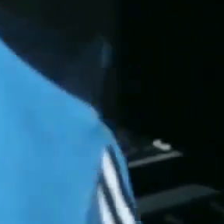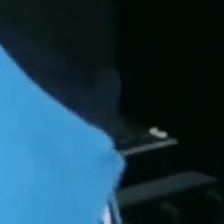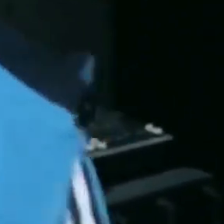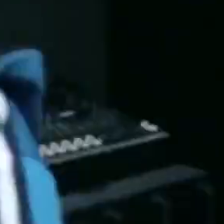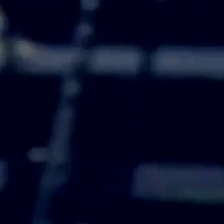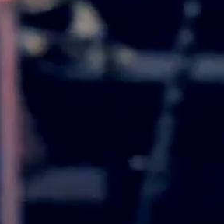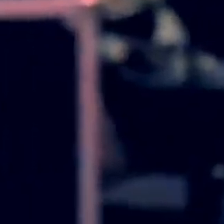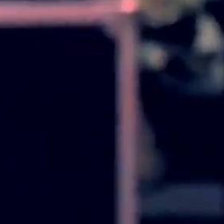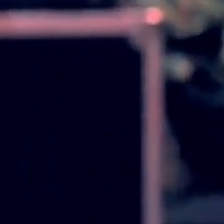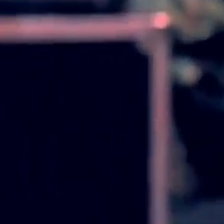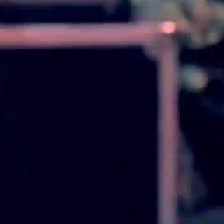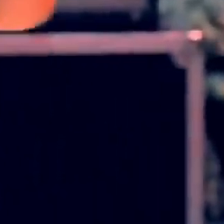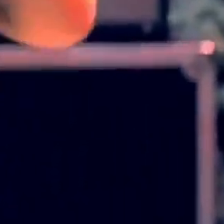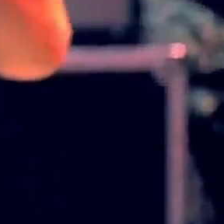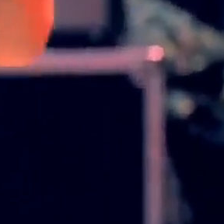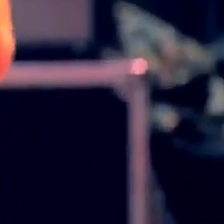ya no existe